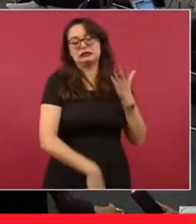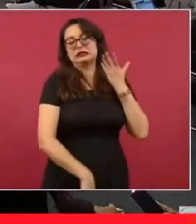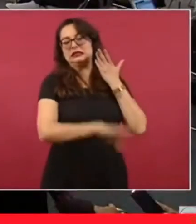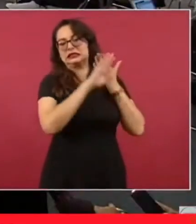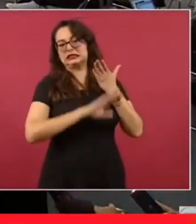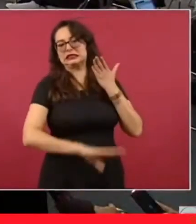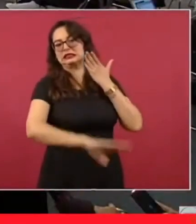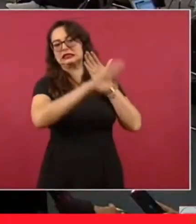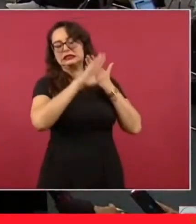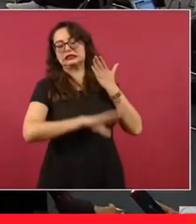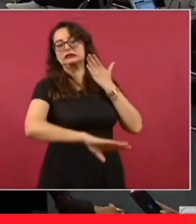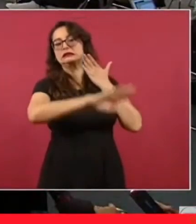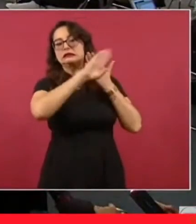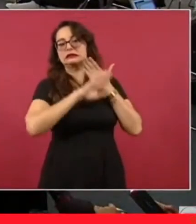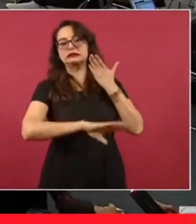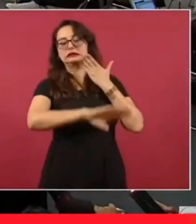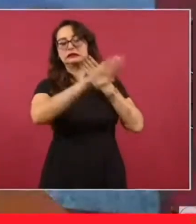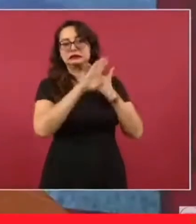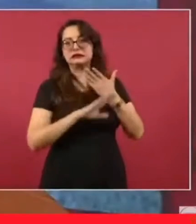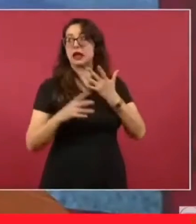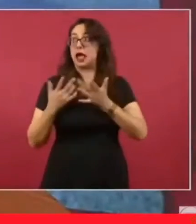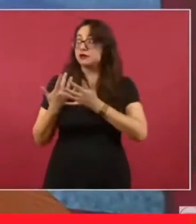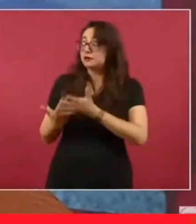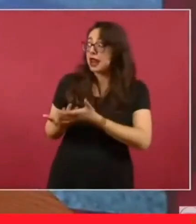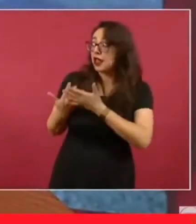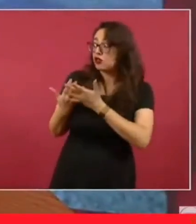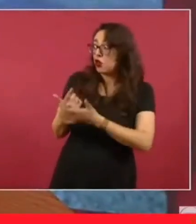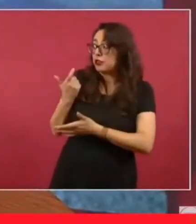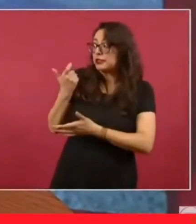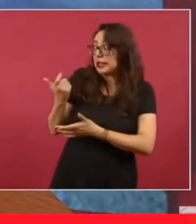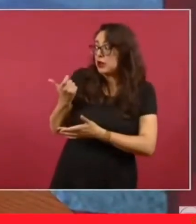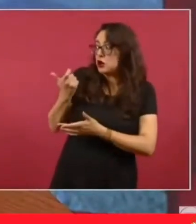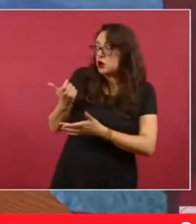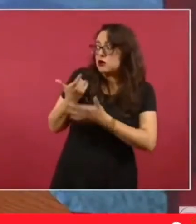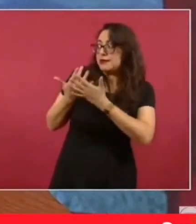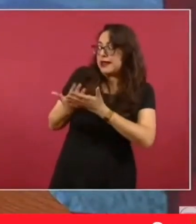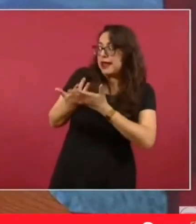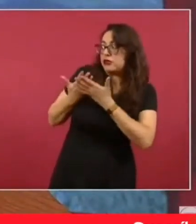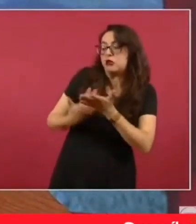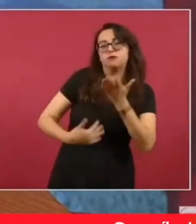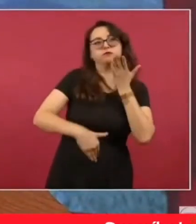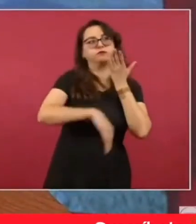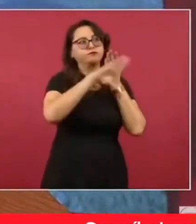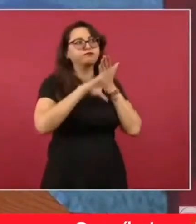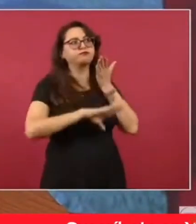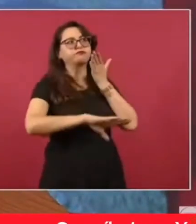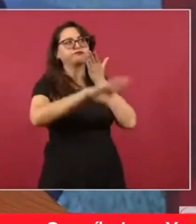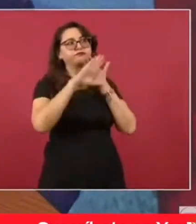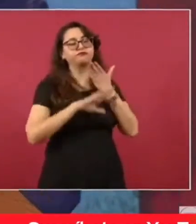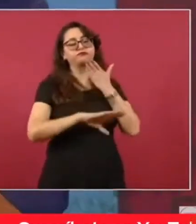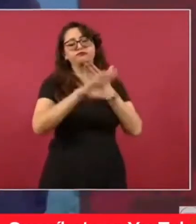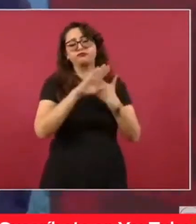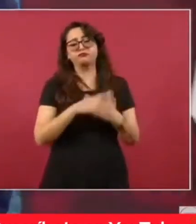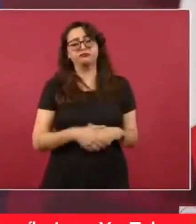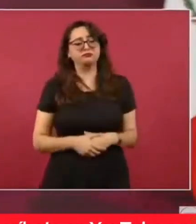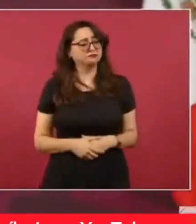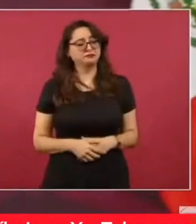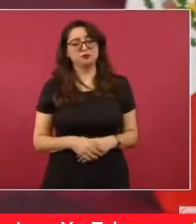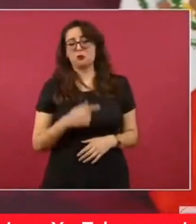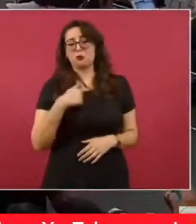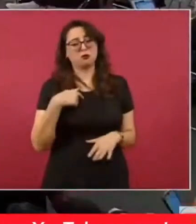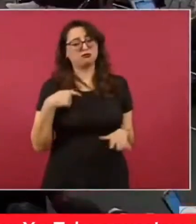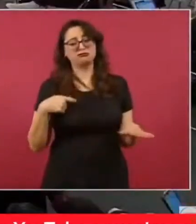ahí van a seguir pero pues Nosotros también estamos acostumbrados